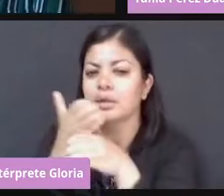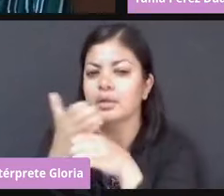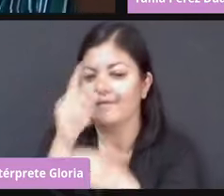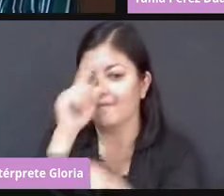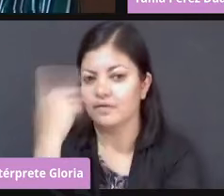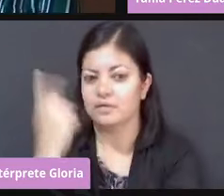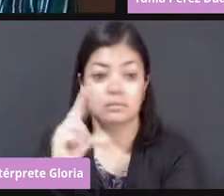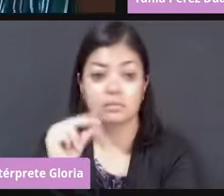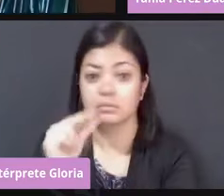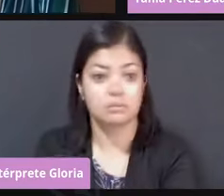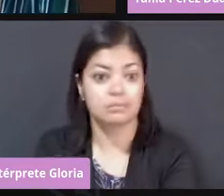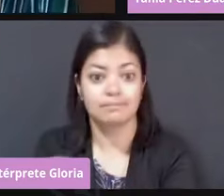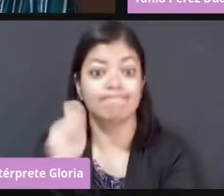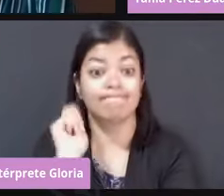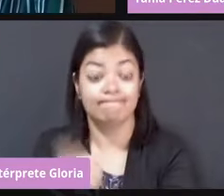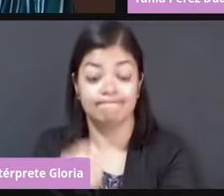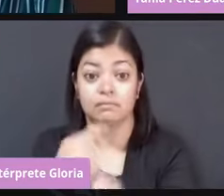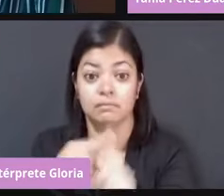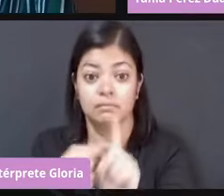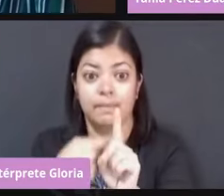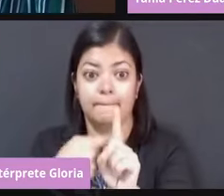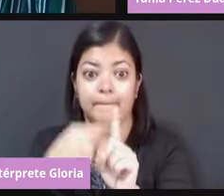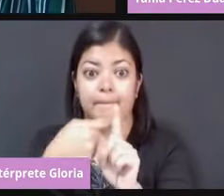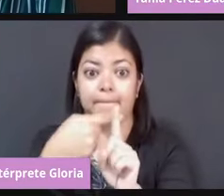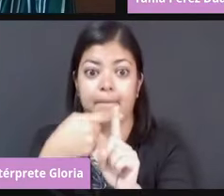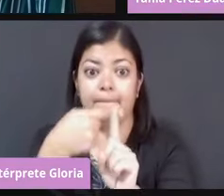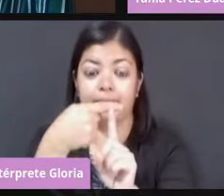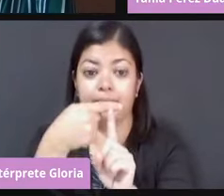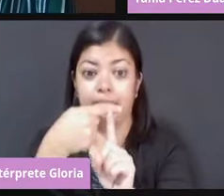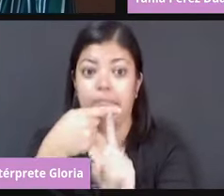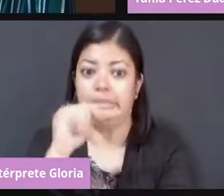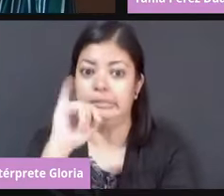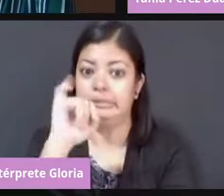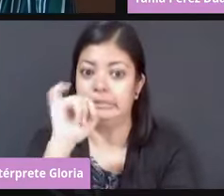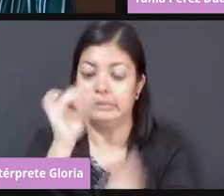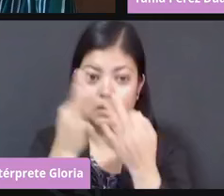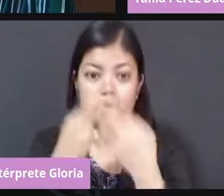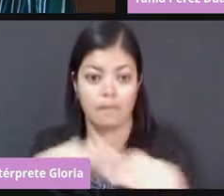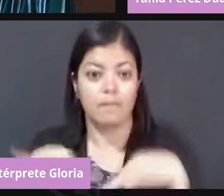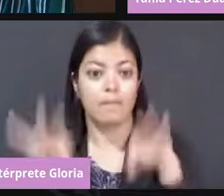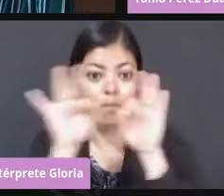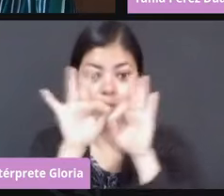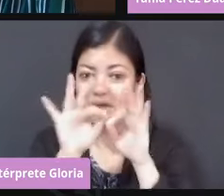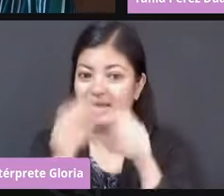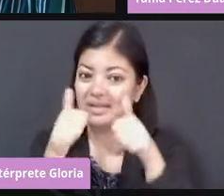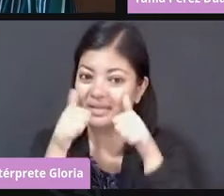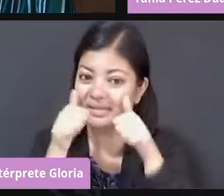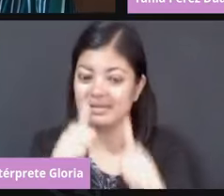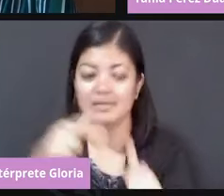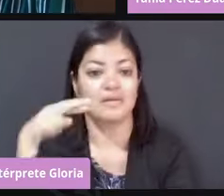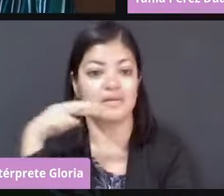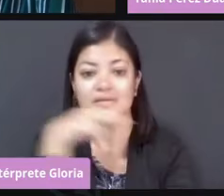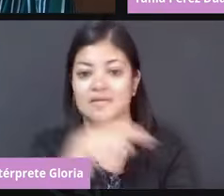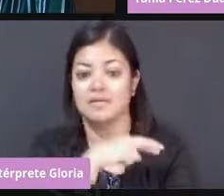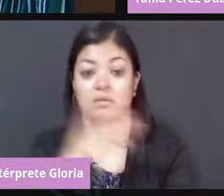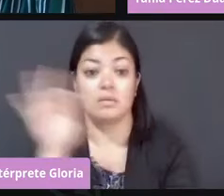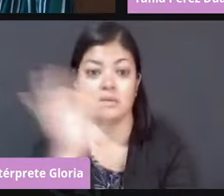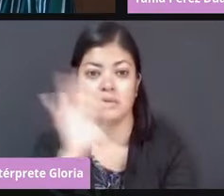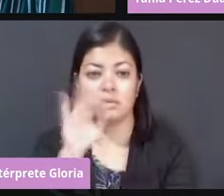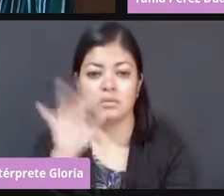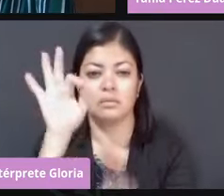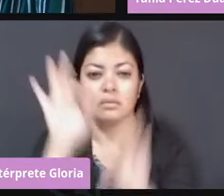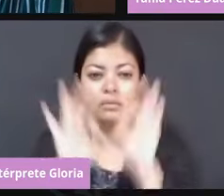en aumento. Entonces, sí es importante que se trate a tiempo. Entonces, si tenemos esta estadística